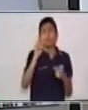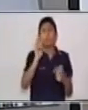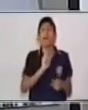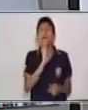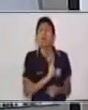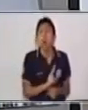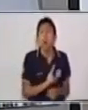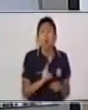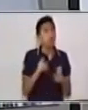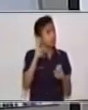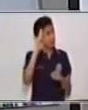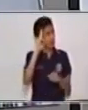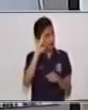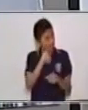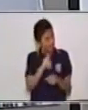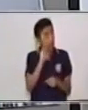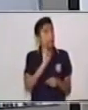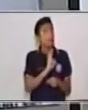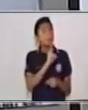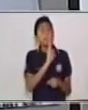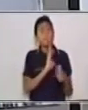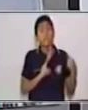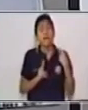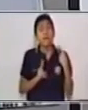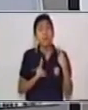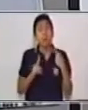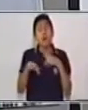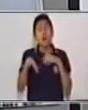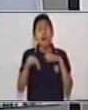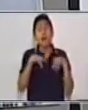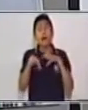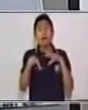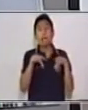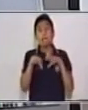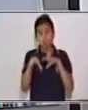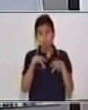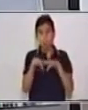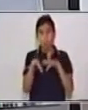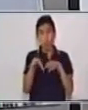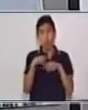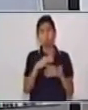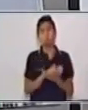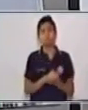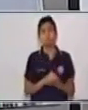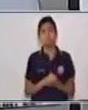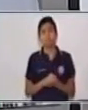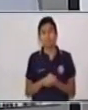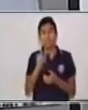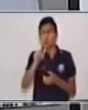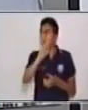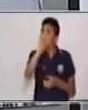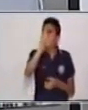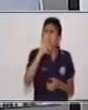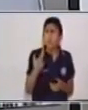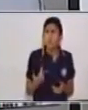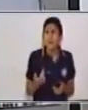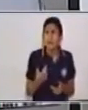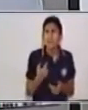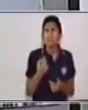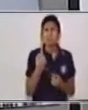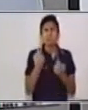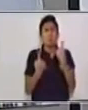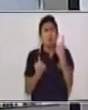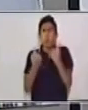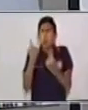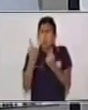recordemos que sintácticamente el verbo es el núcleo del predicado. Entonces yo les pregunto desde acá, ¿cuál